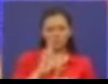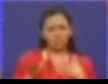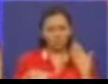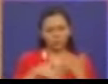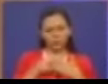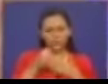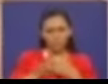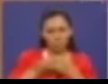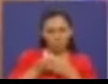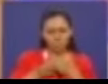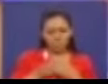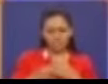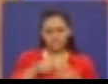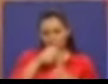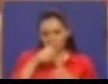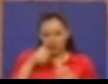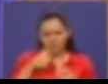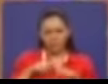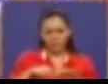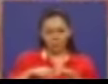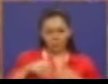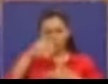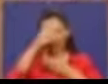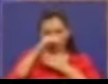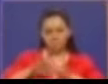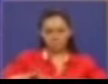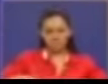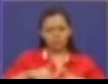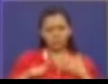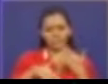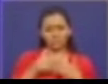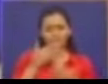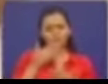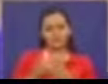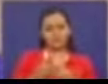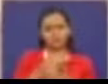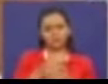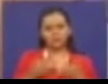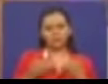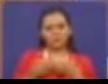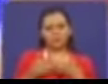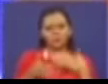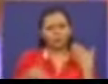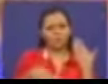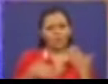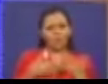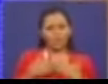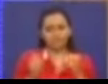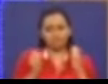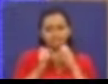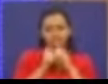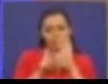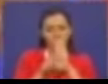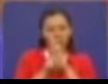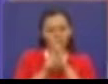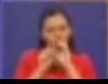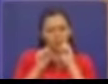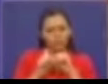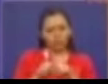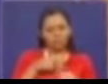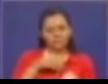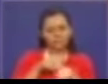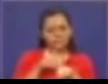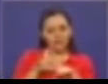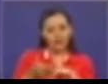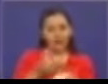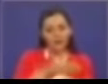a la lucha contra el narcotráfico, crimen organizado, gracias a que tenemos estos equipos en absoluto apego a la ley, que les insisto, venía